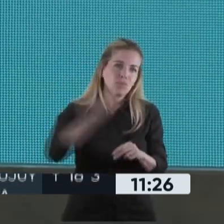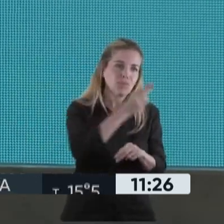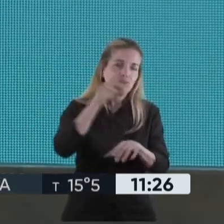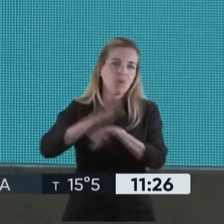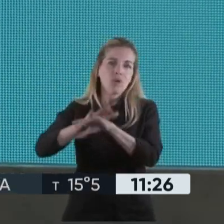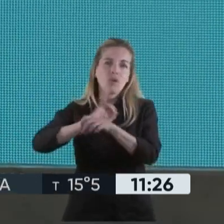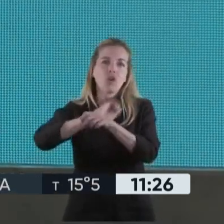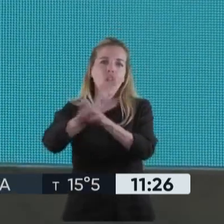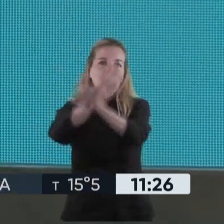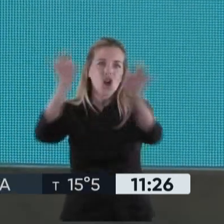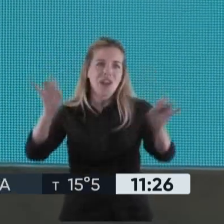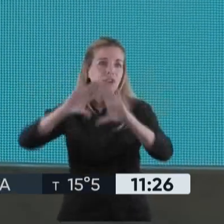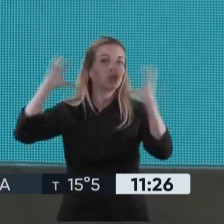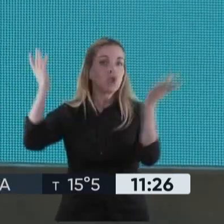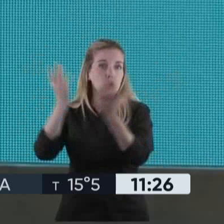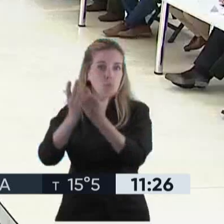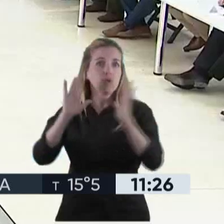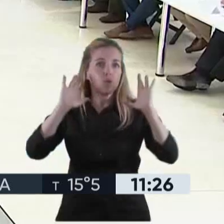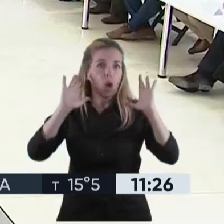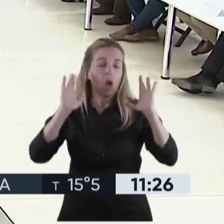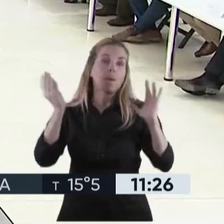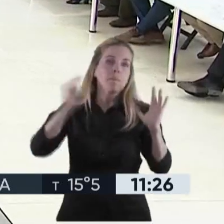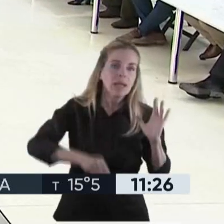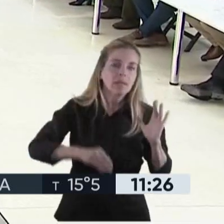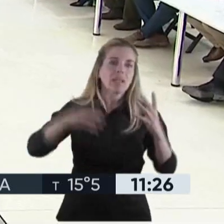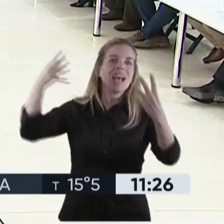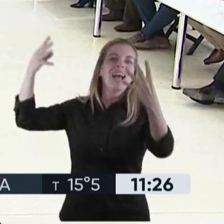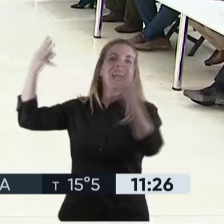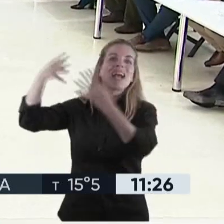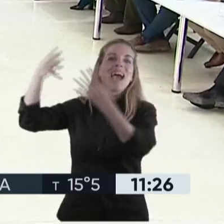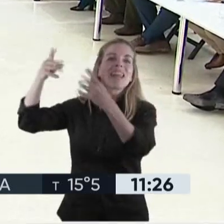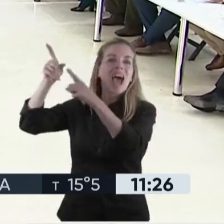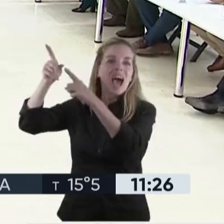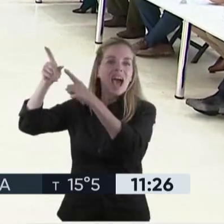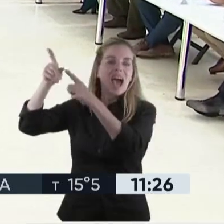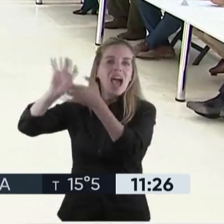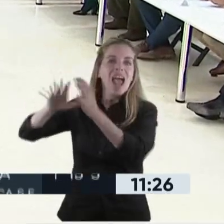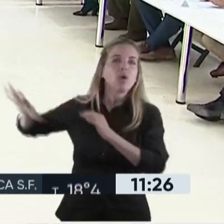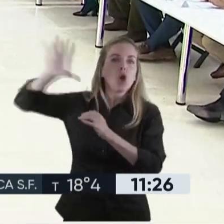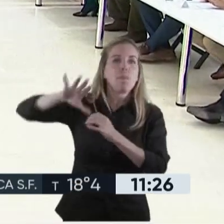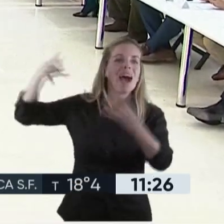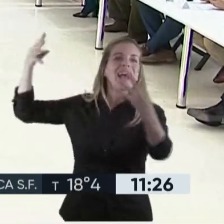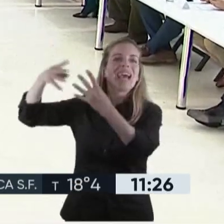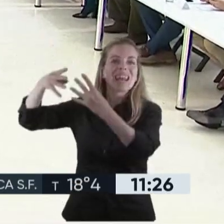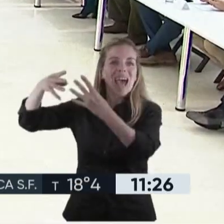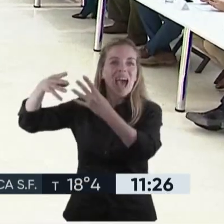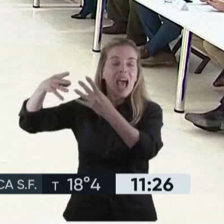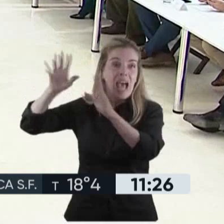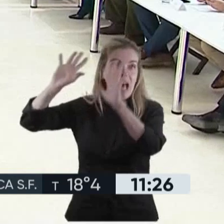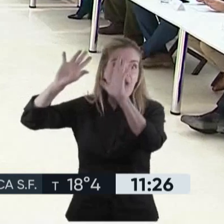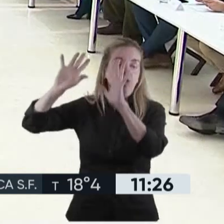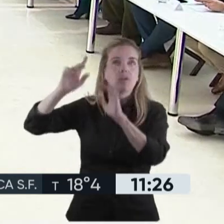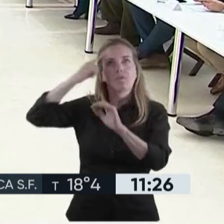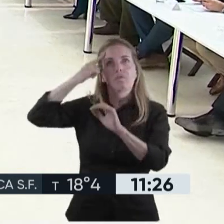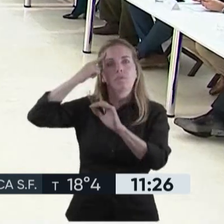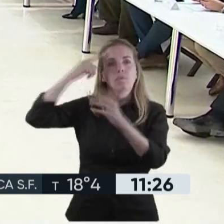ese contexto se ha desatado una guerra que ha puesto en crisis la economía del mundo. La guerra ocurre en el norte, pareciera